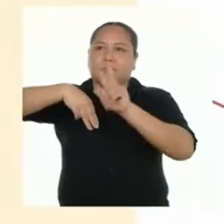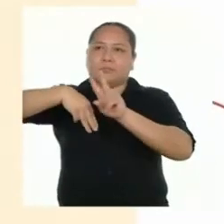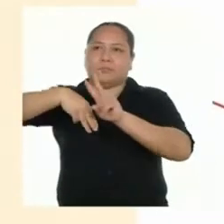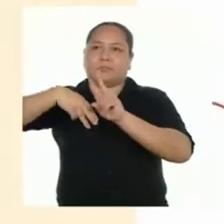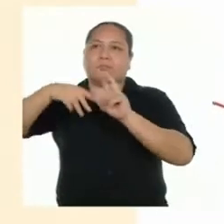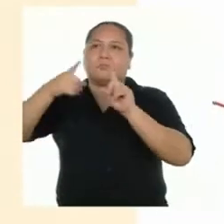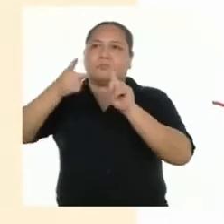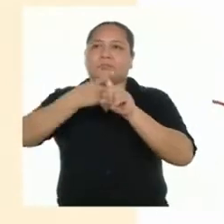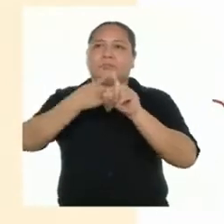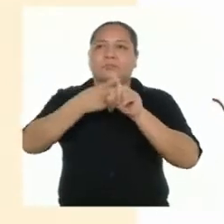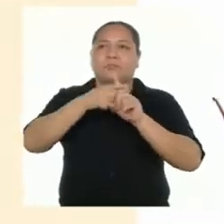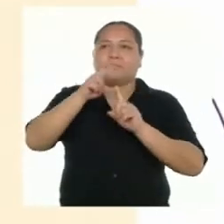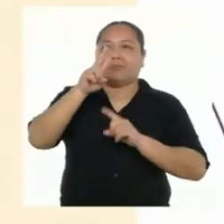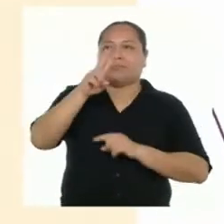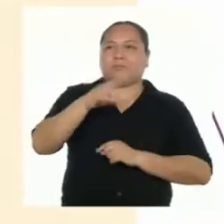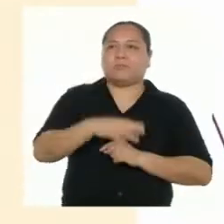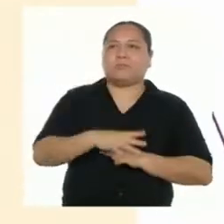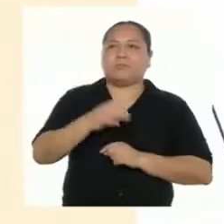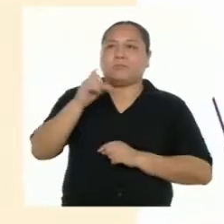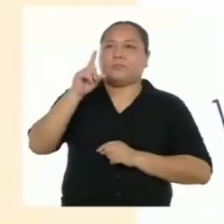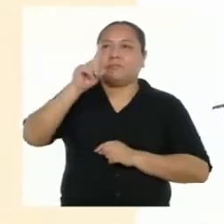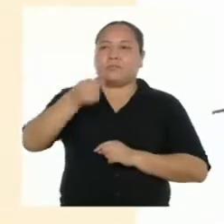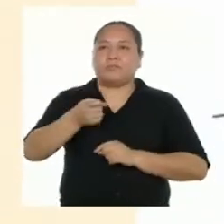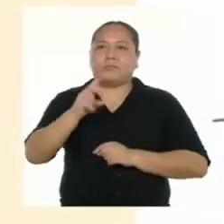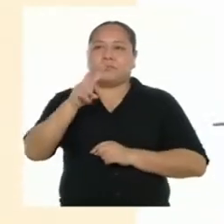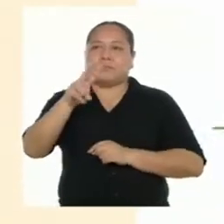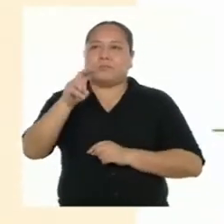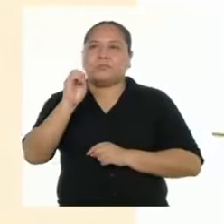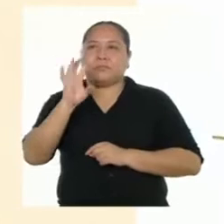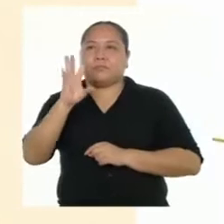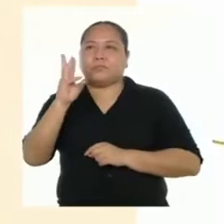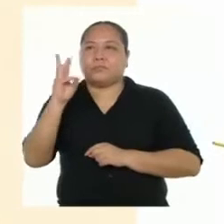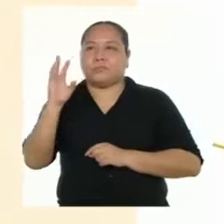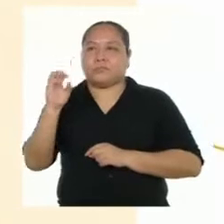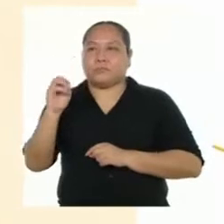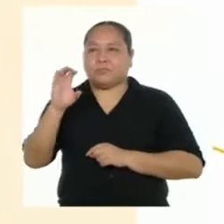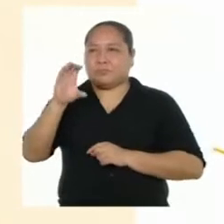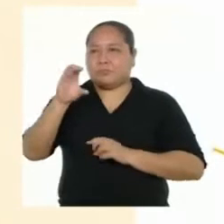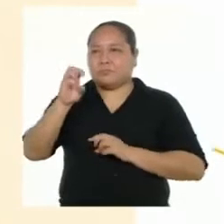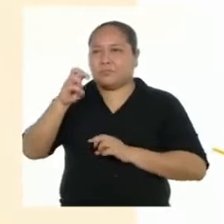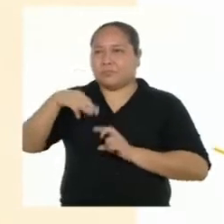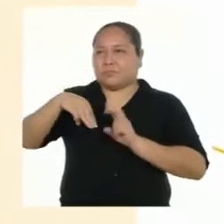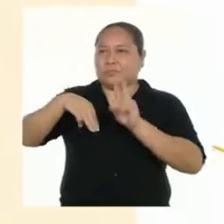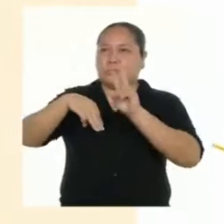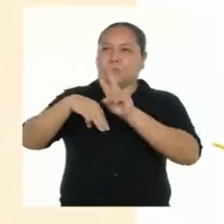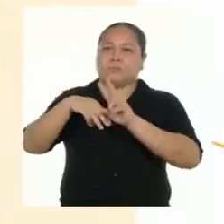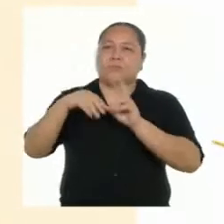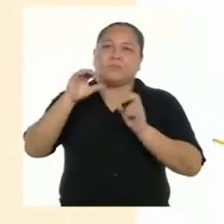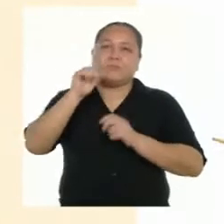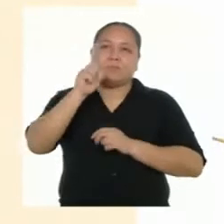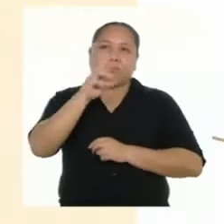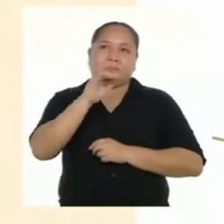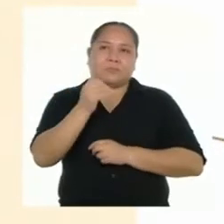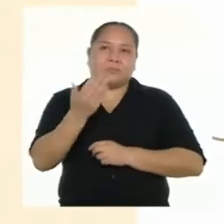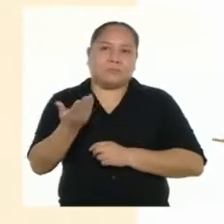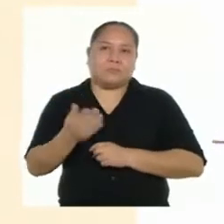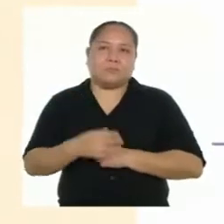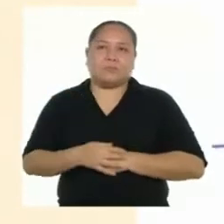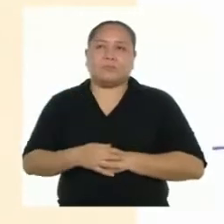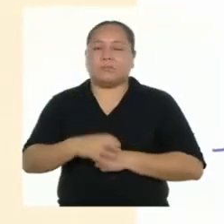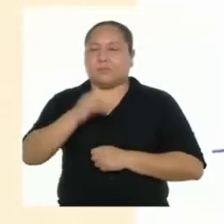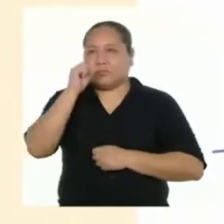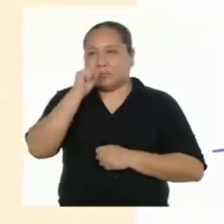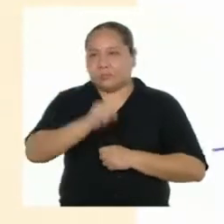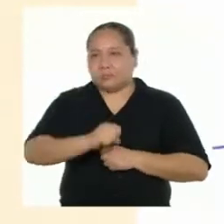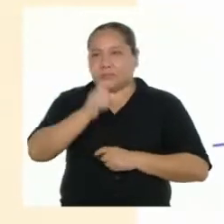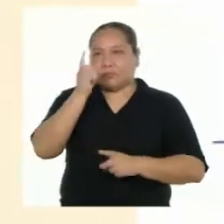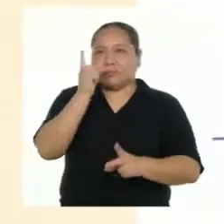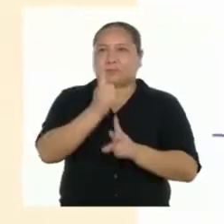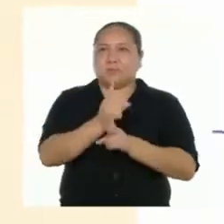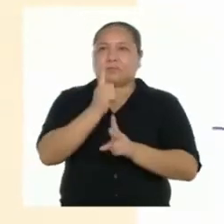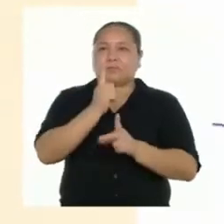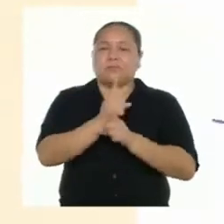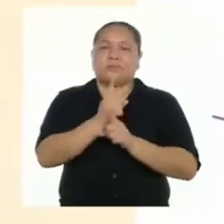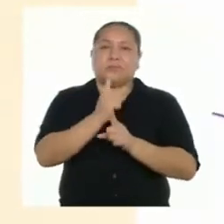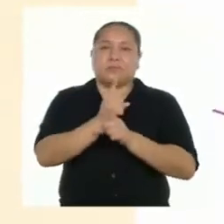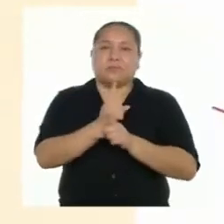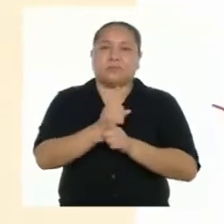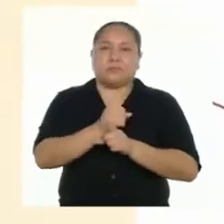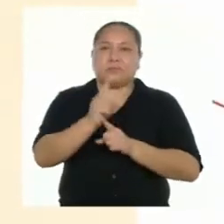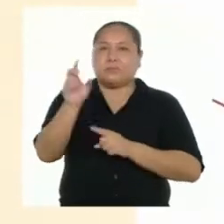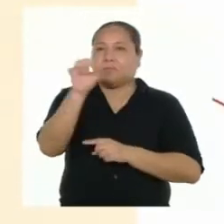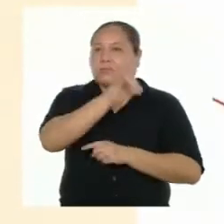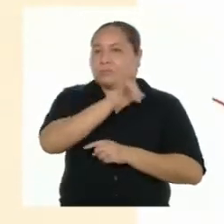que multiplicados por 2 nos daría 1260 centímetros cuadrados de área. Exacto. Y tendríamos que hacer el